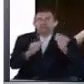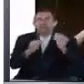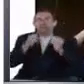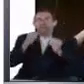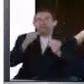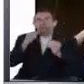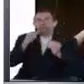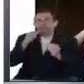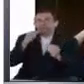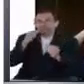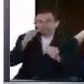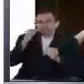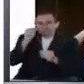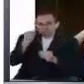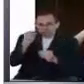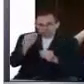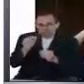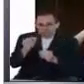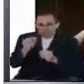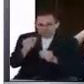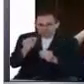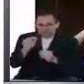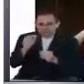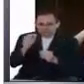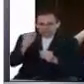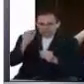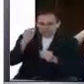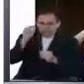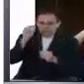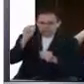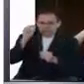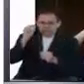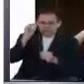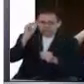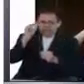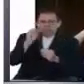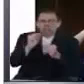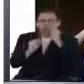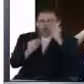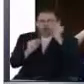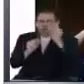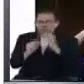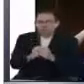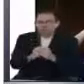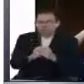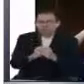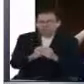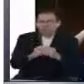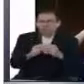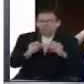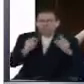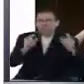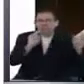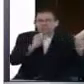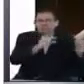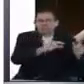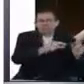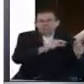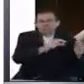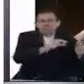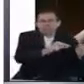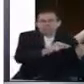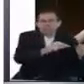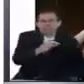y siempre que la persona que haciendo usted liberación a alguien, sea usted dando la orden. Porque si